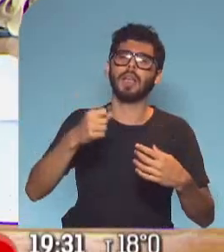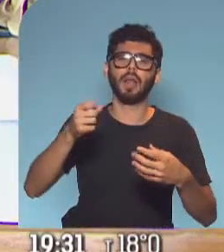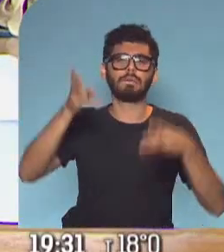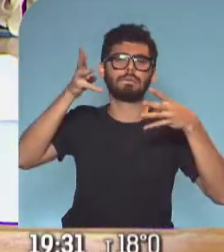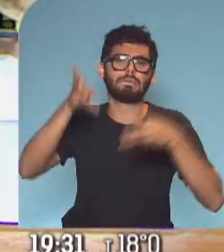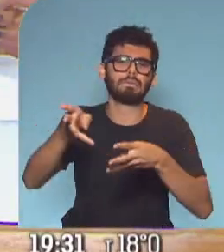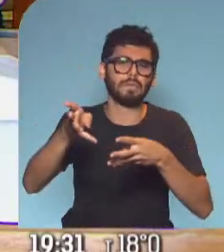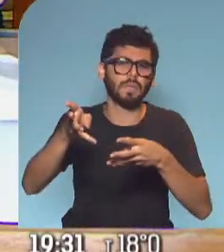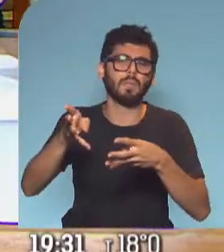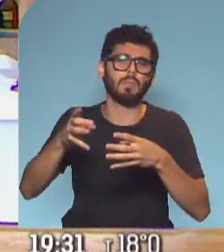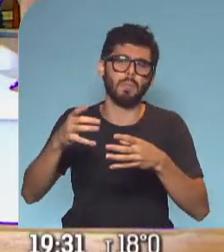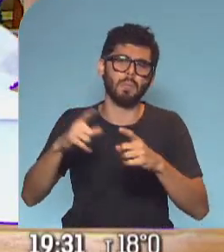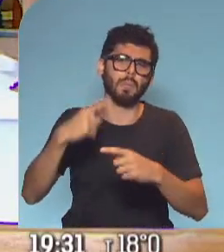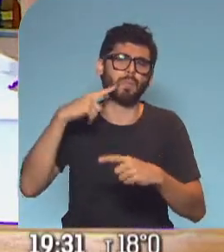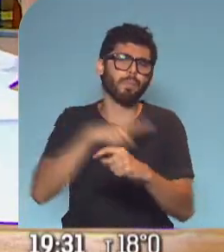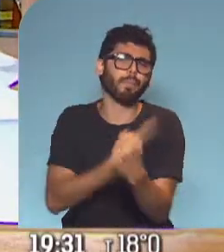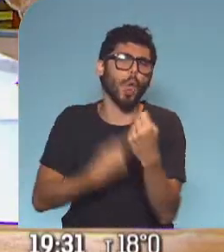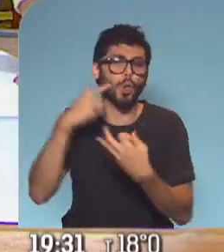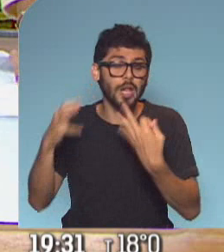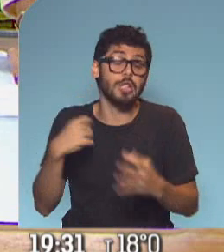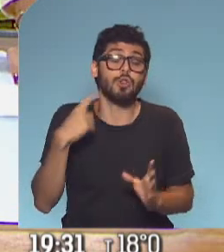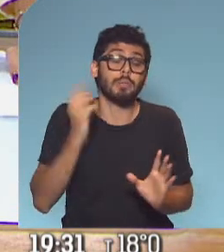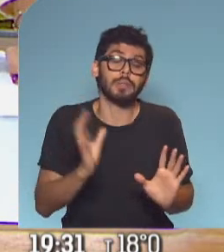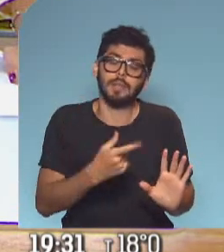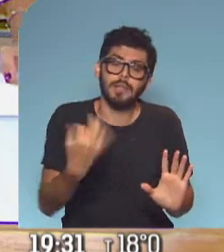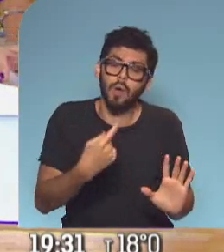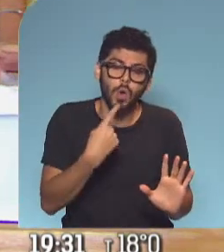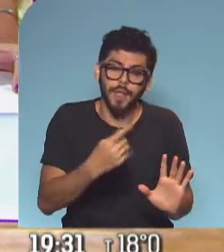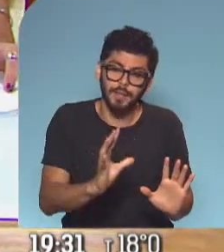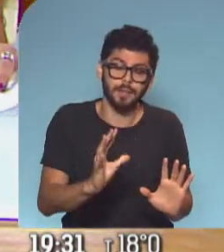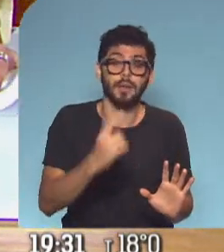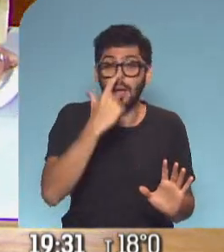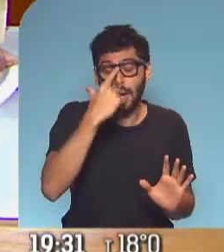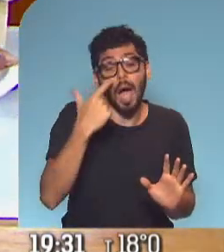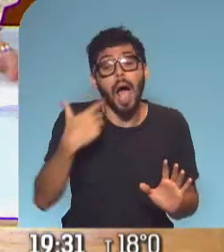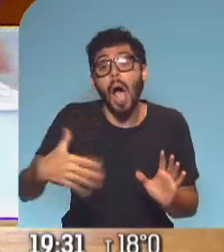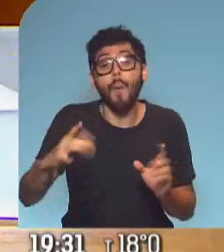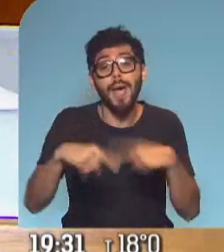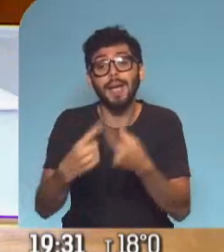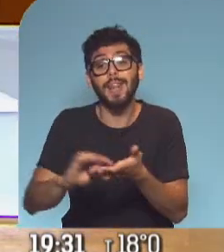judicial yo creo que naturalmente van a salir en esa línea esperemos ver qué pasa cuando el proyecto pase por la cámara diputados gracias nicolás